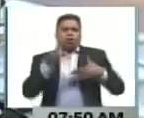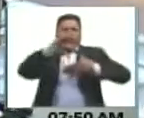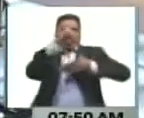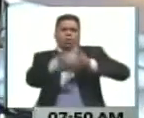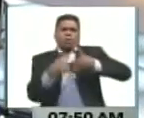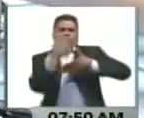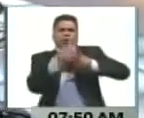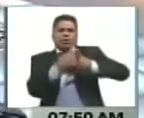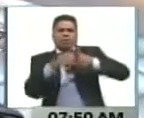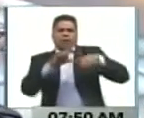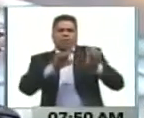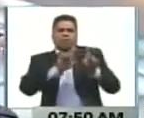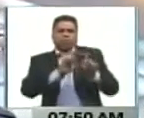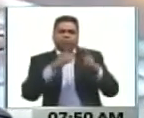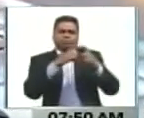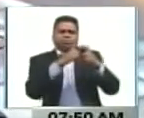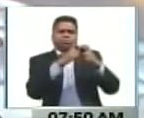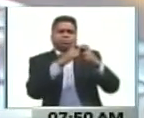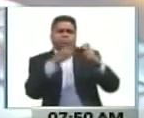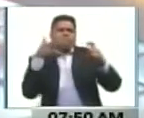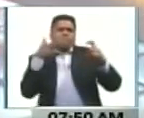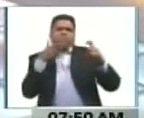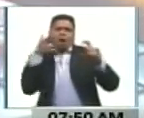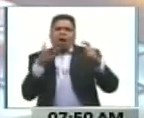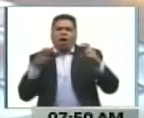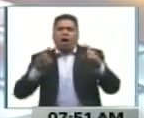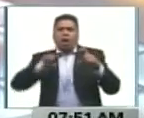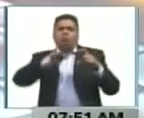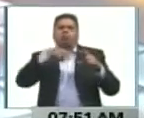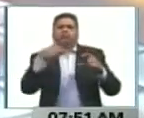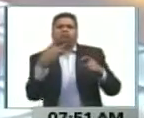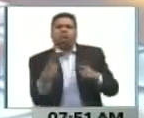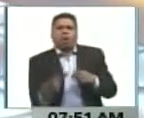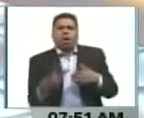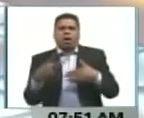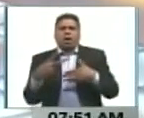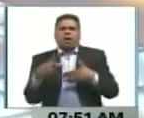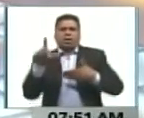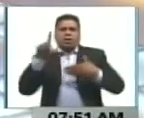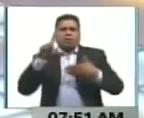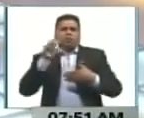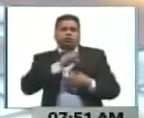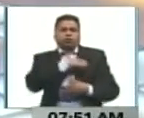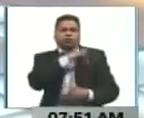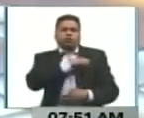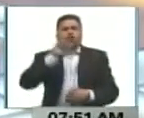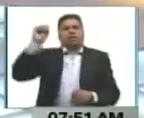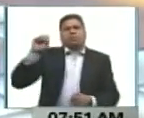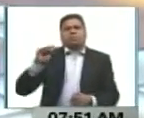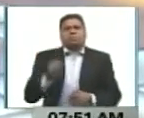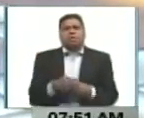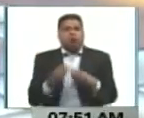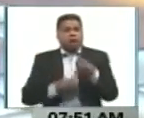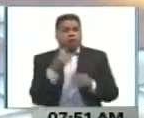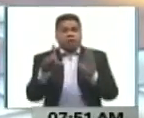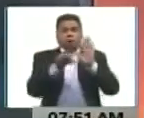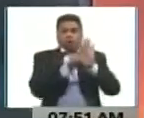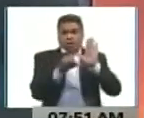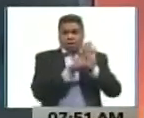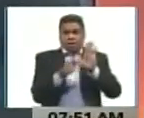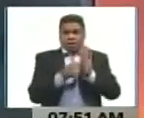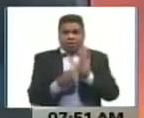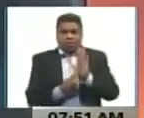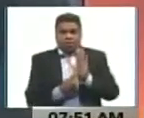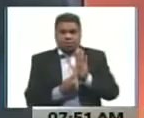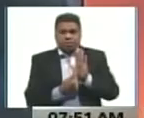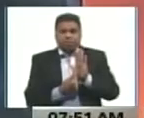para liberar golpistas, para liberar banqueros prófugos, que no han hecho sino leyes para el sector privado que quiera apoderarse